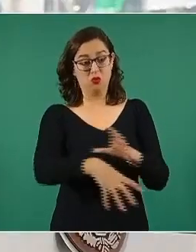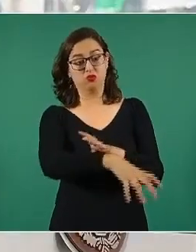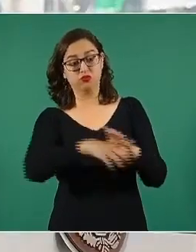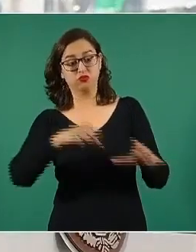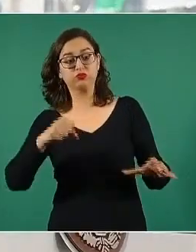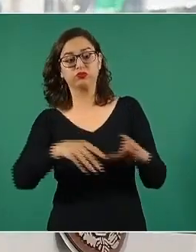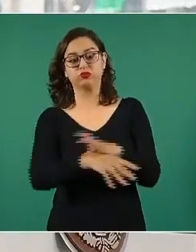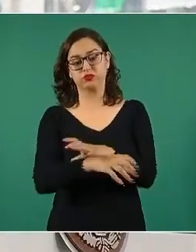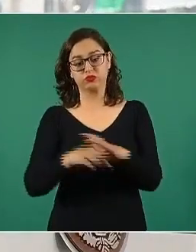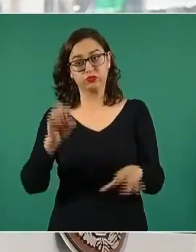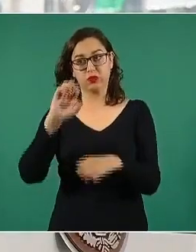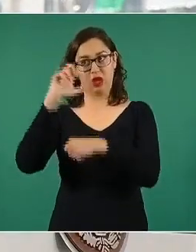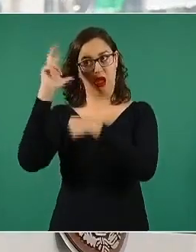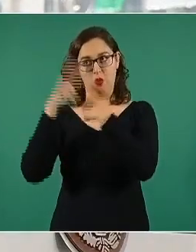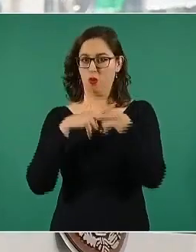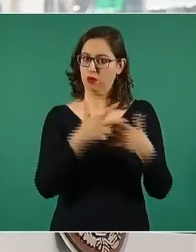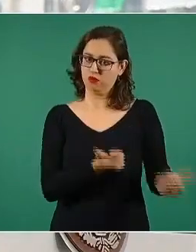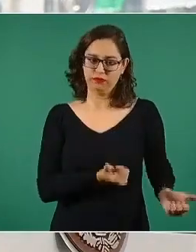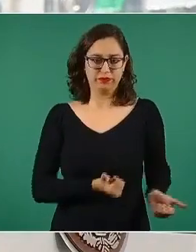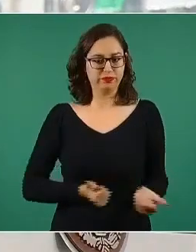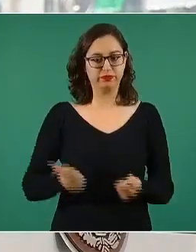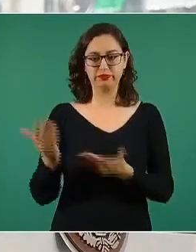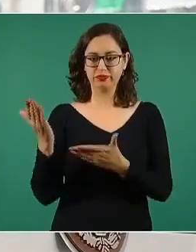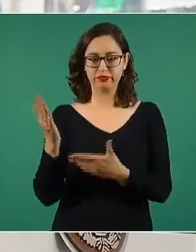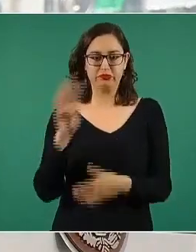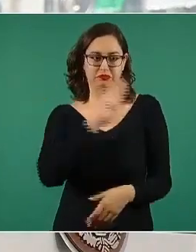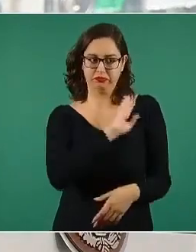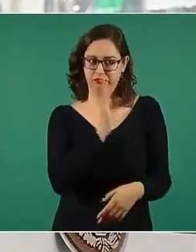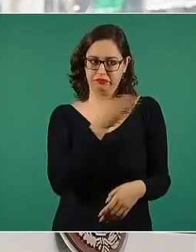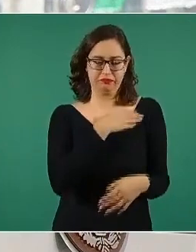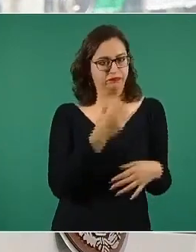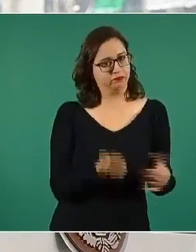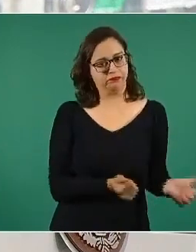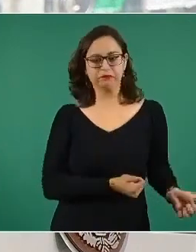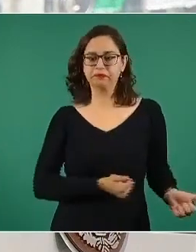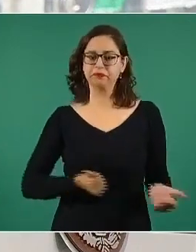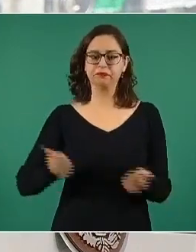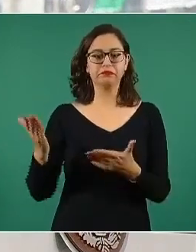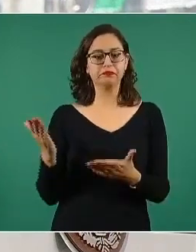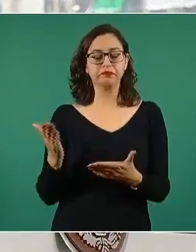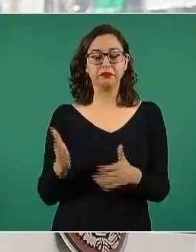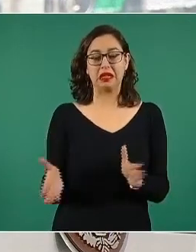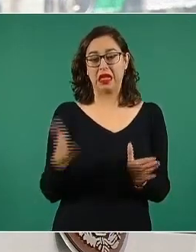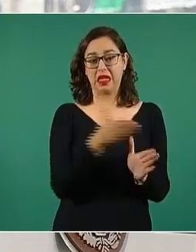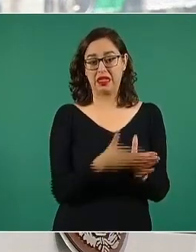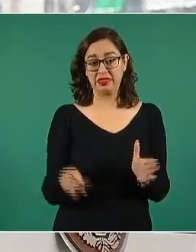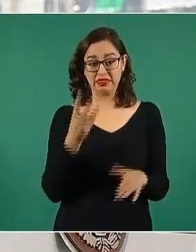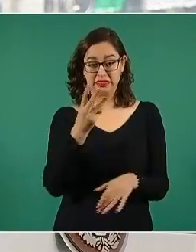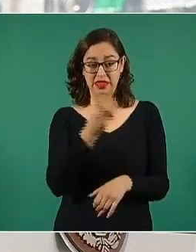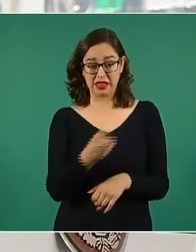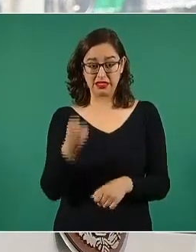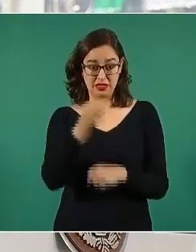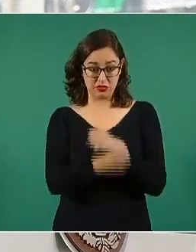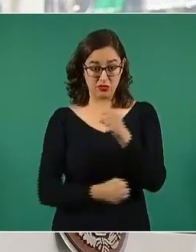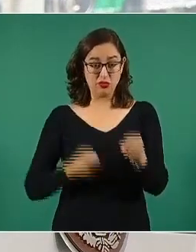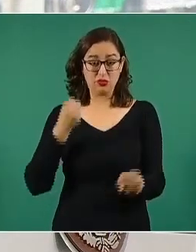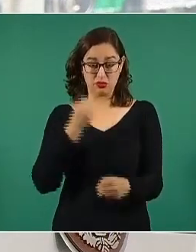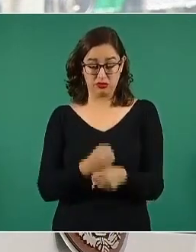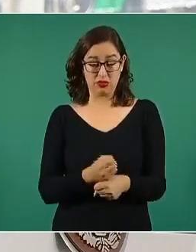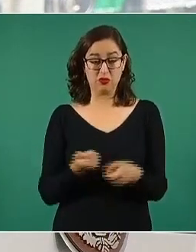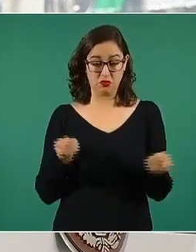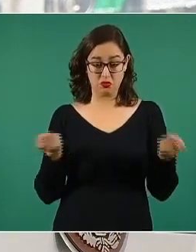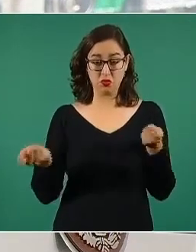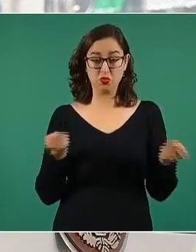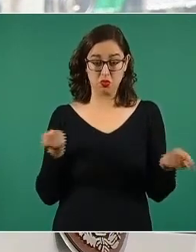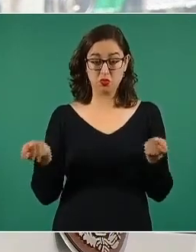los europeos, los españoles, en 300 años de